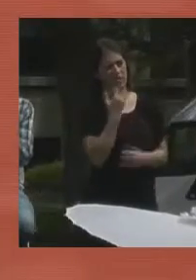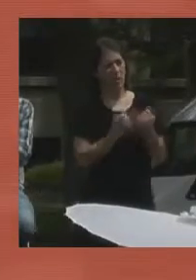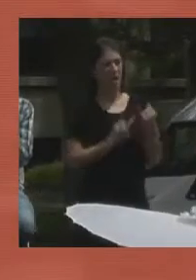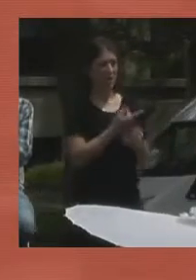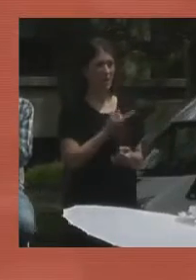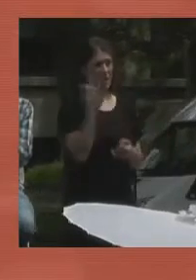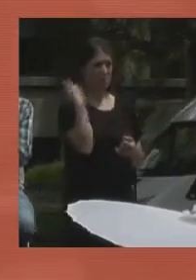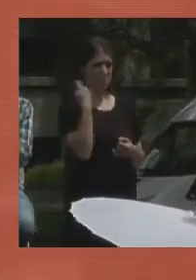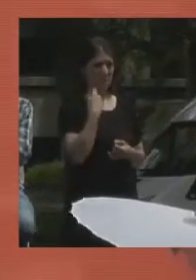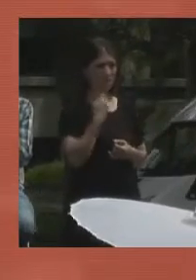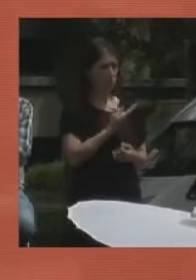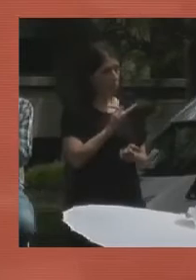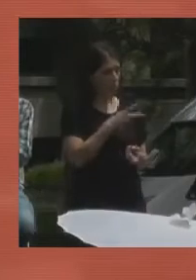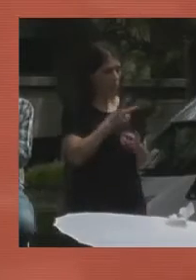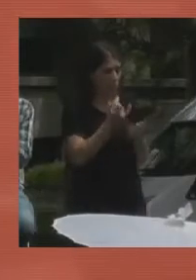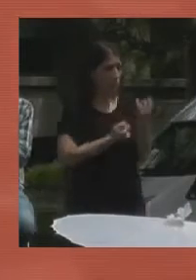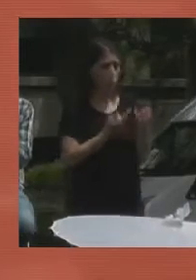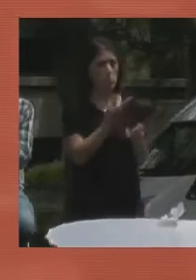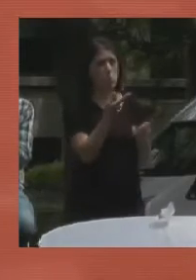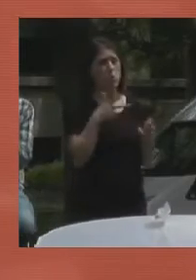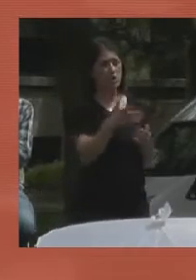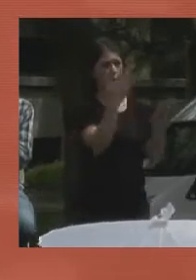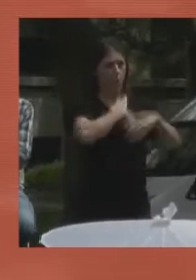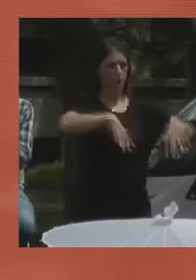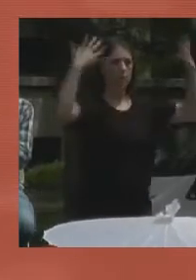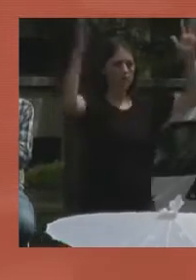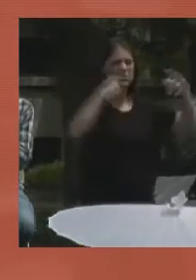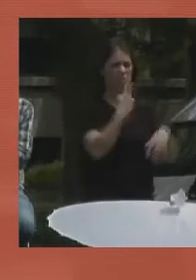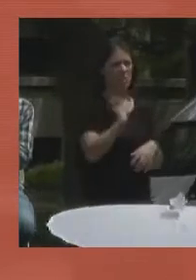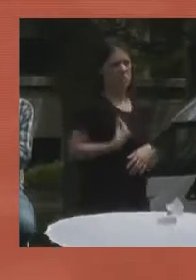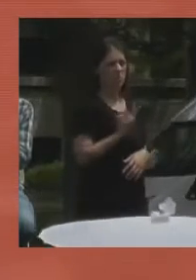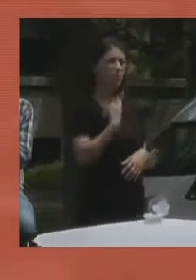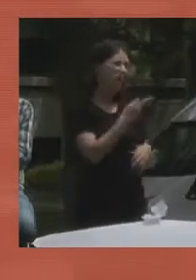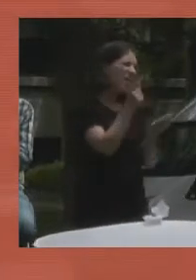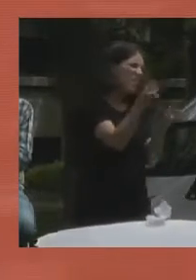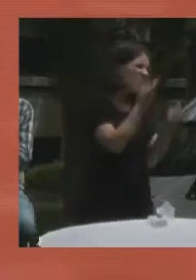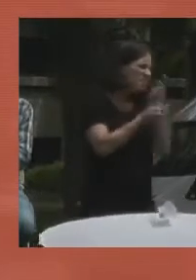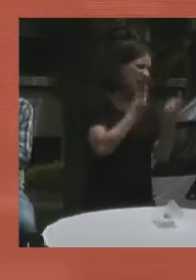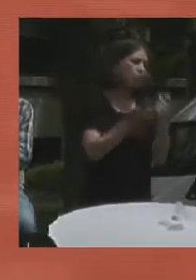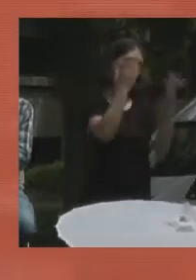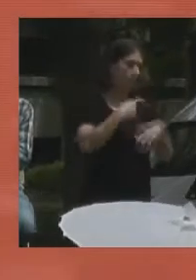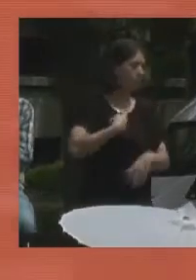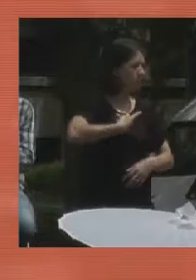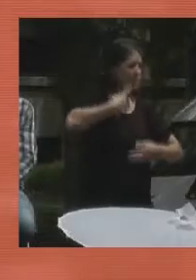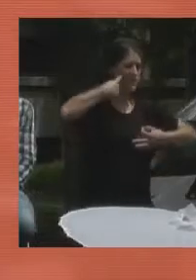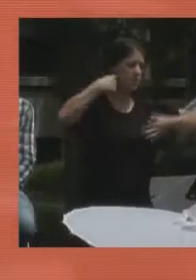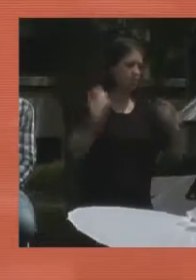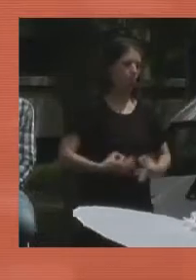pensión contributiva. Dígoche que son mulleres. Non teño os datos, pero estou segura.